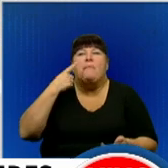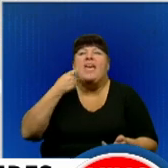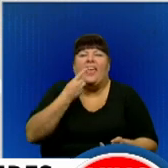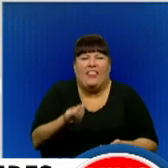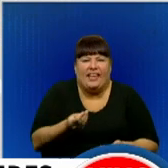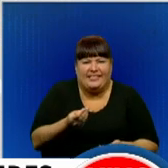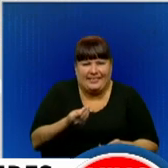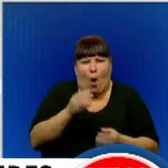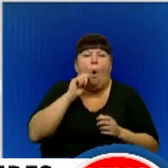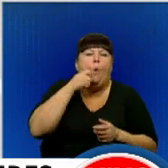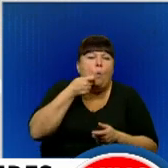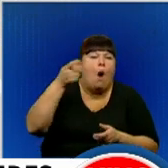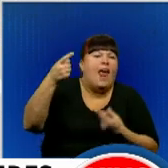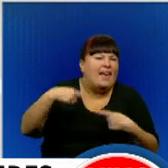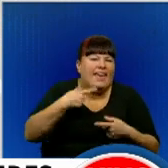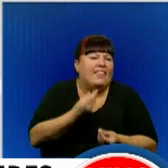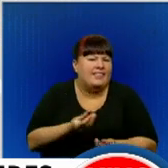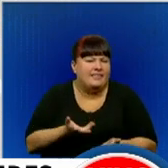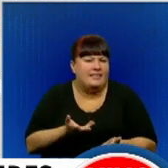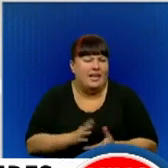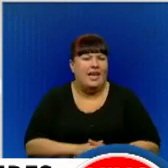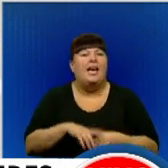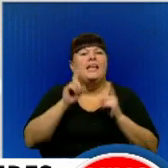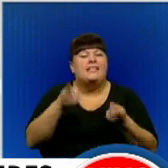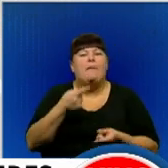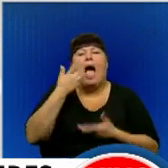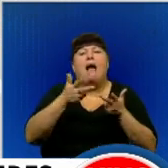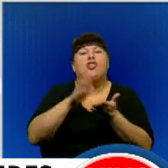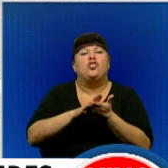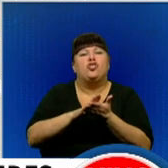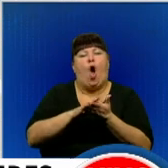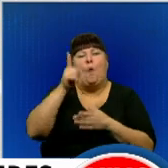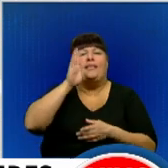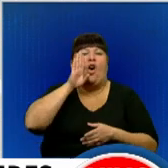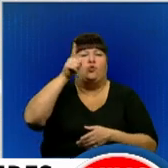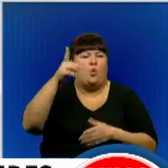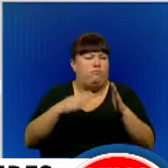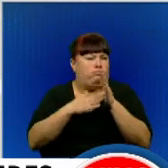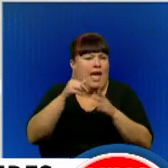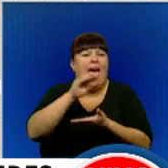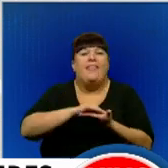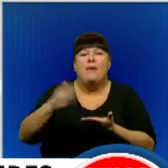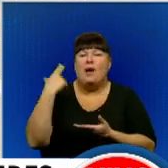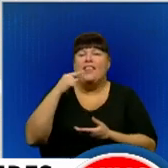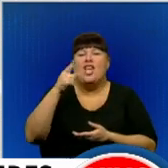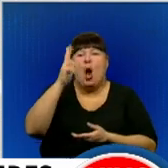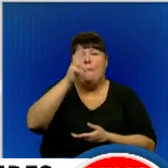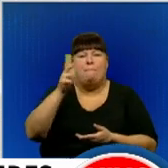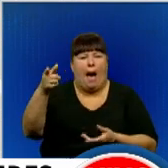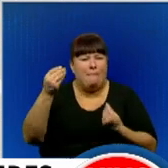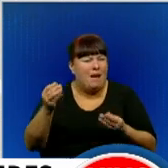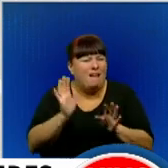internacional o paradigma bueno habla también se invocó al jefe del imperialismo norteamericano una diputada reciente dijo el papá francisco